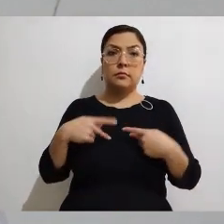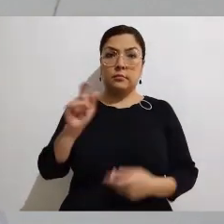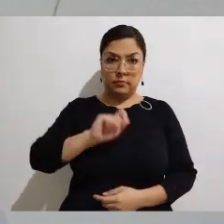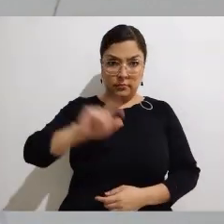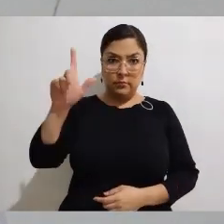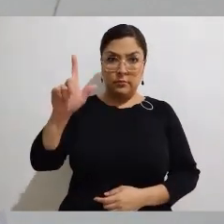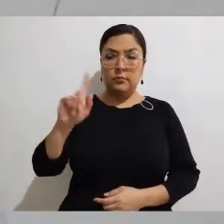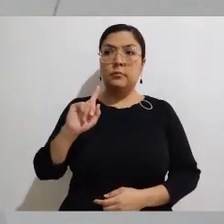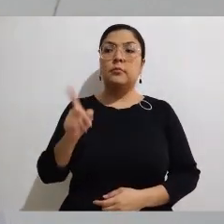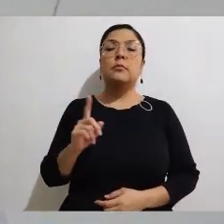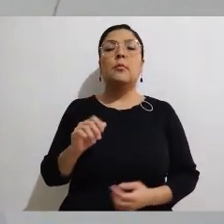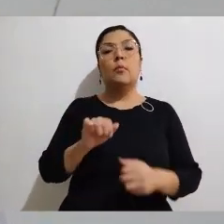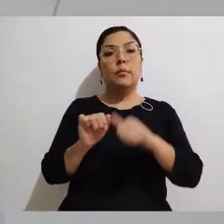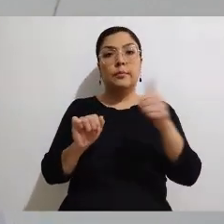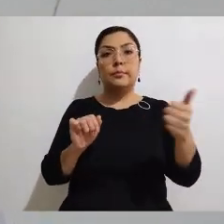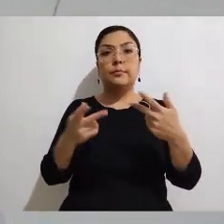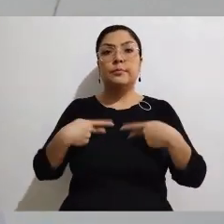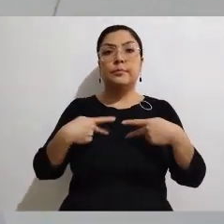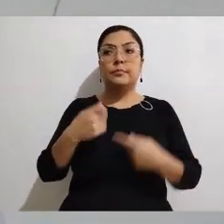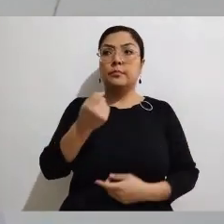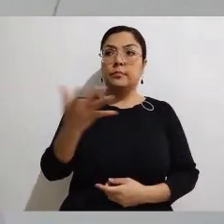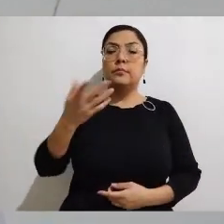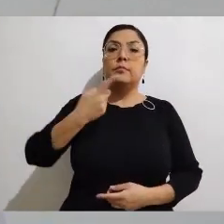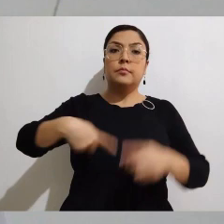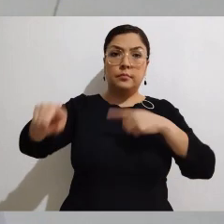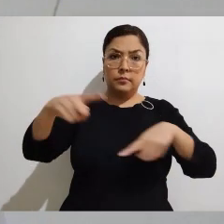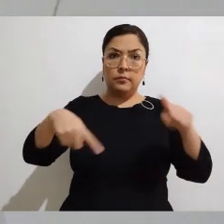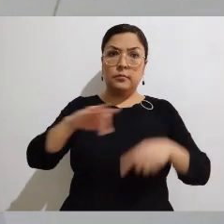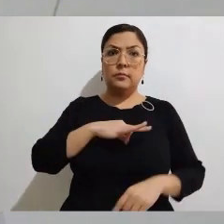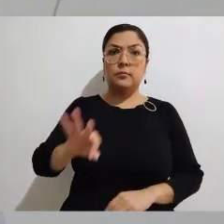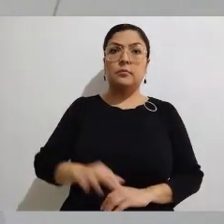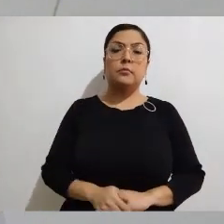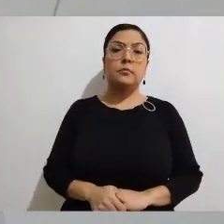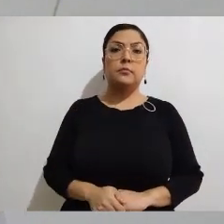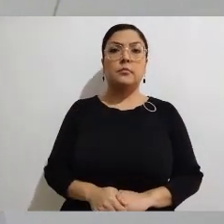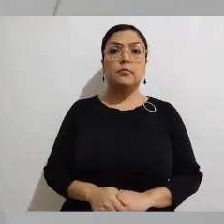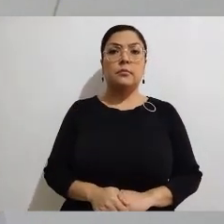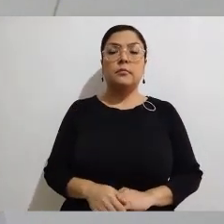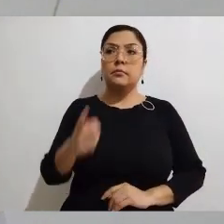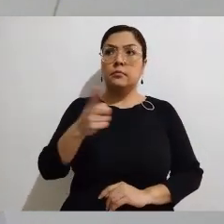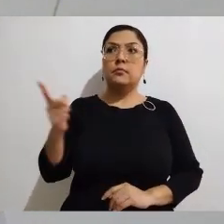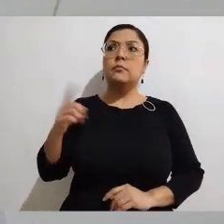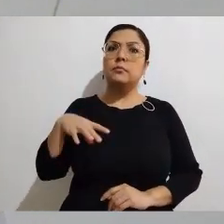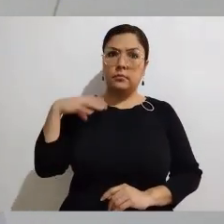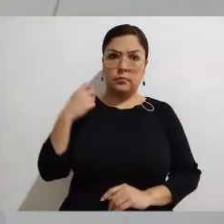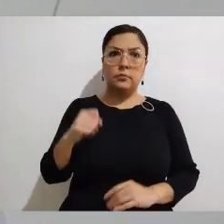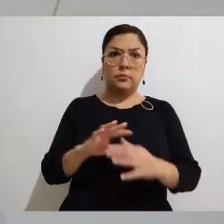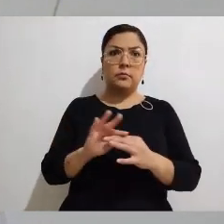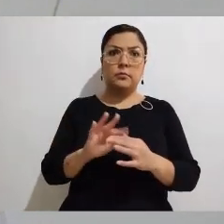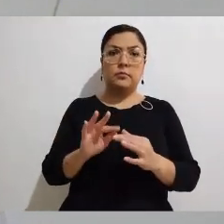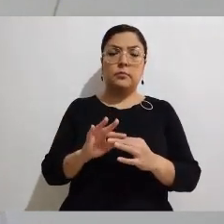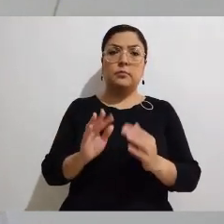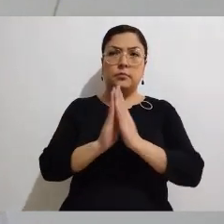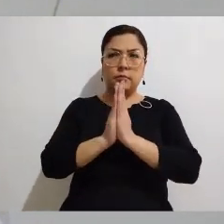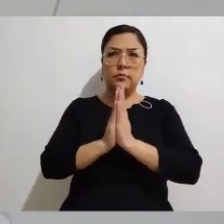rama administrativa, los dos, estas dos tipos de clasificaciones de personal, todos muy comprometidos, pero si nos puede explicar